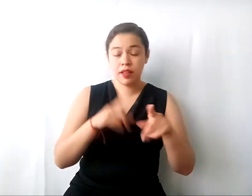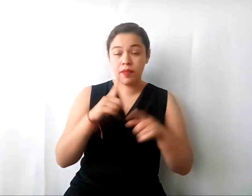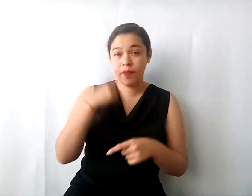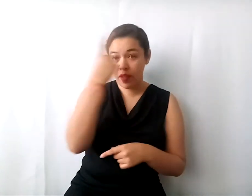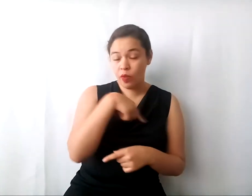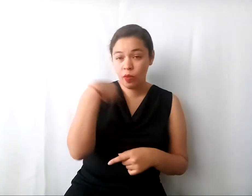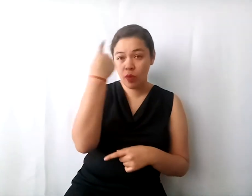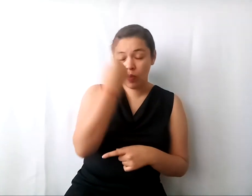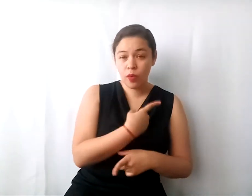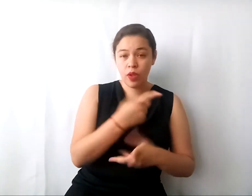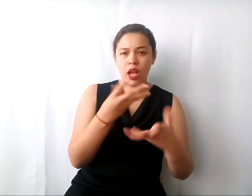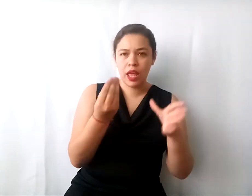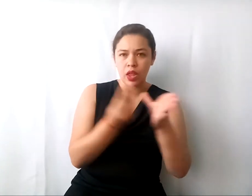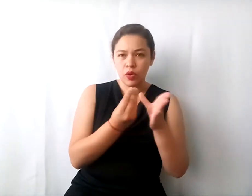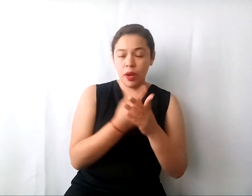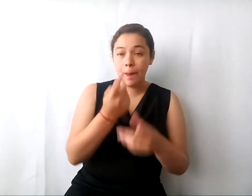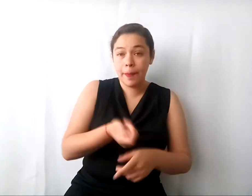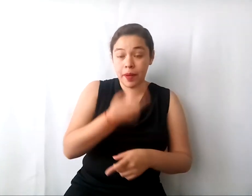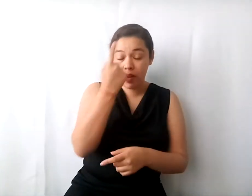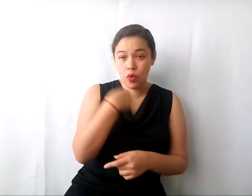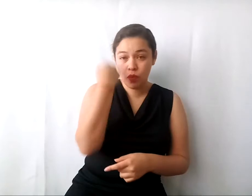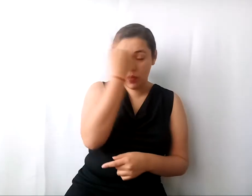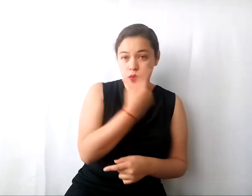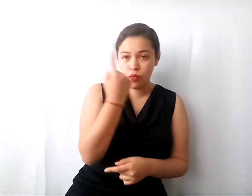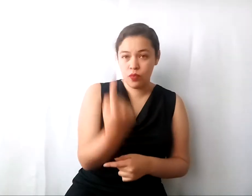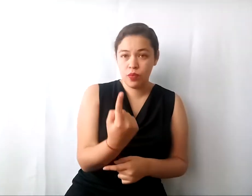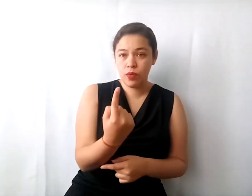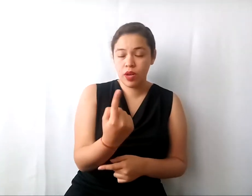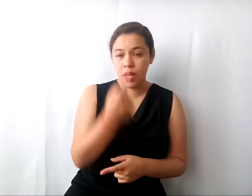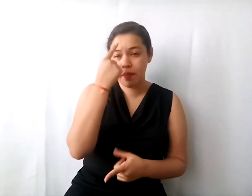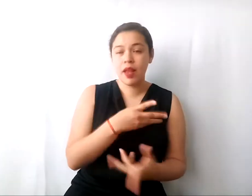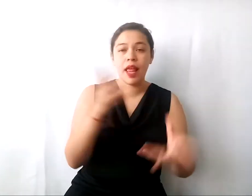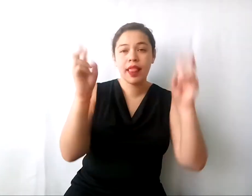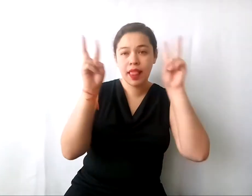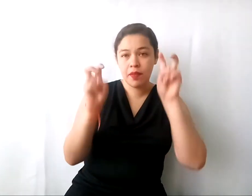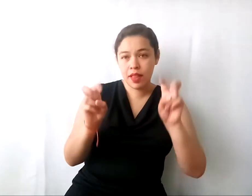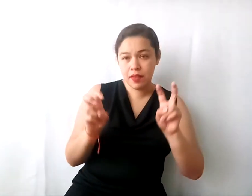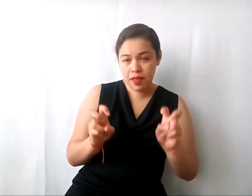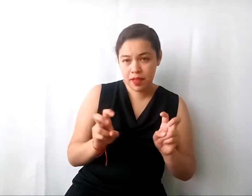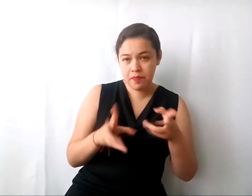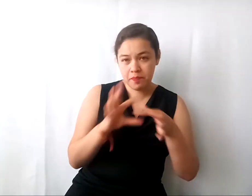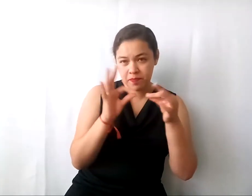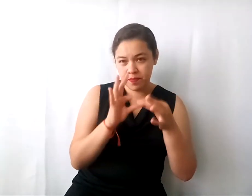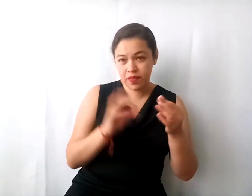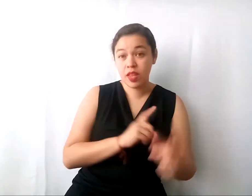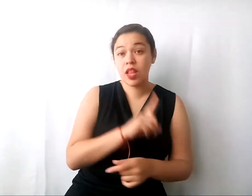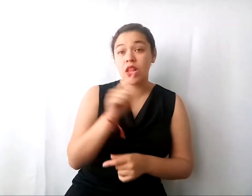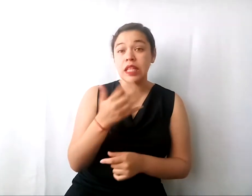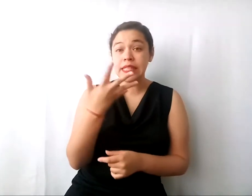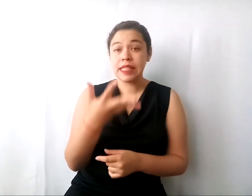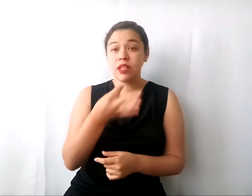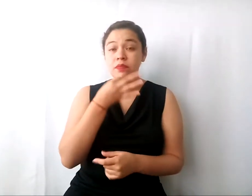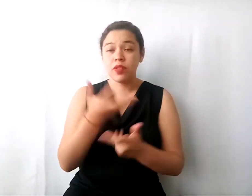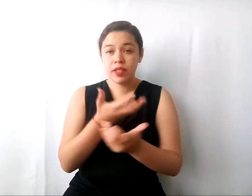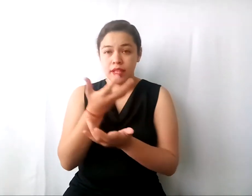las sesiones será enfocada al desarrollo de los contenidos temáticos. Posteriormente daremos 5 minutos de